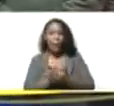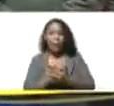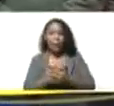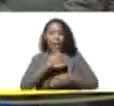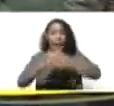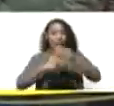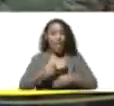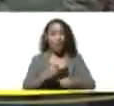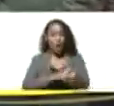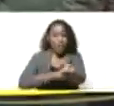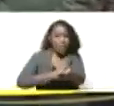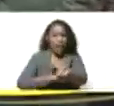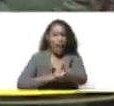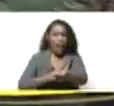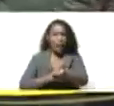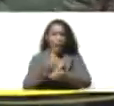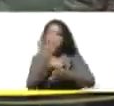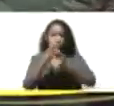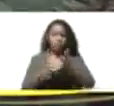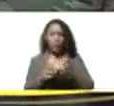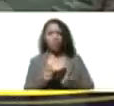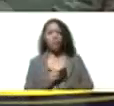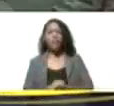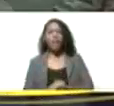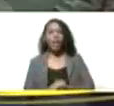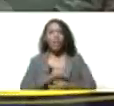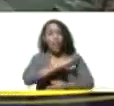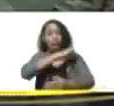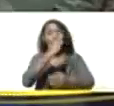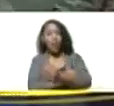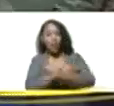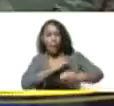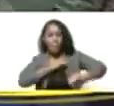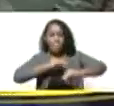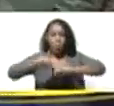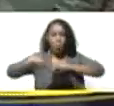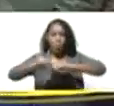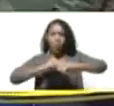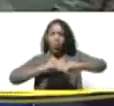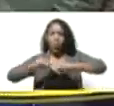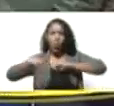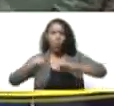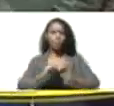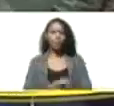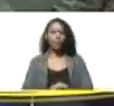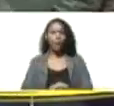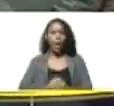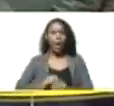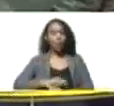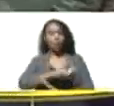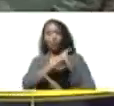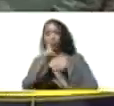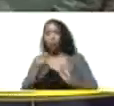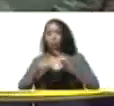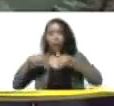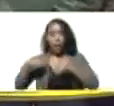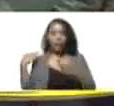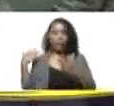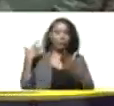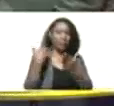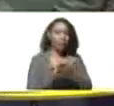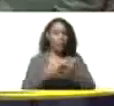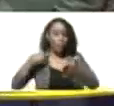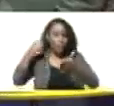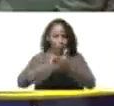templado el carácter de la fuerza que nos mueve en todas estas décadas de lucha.